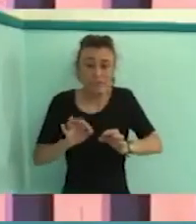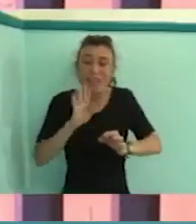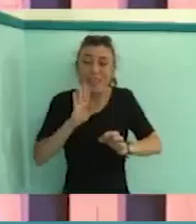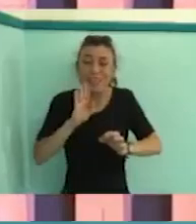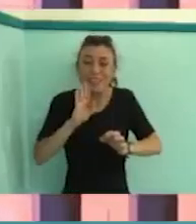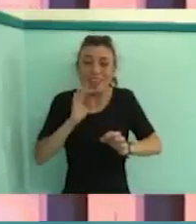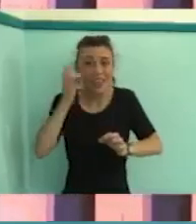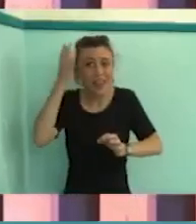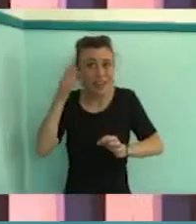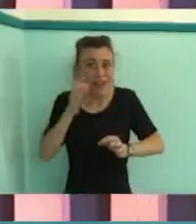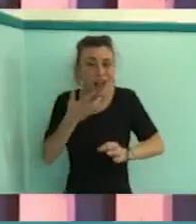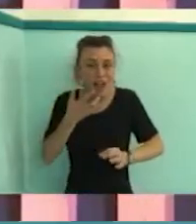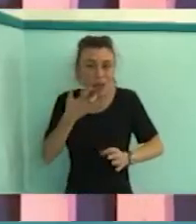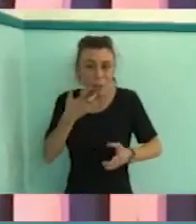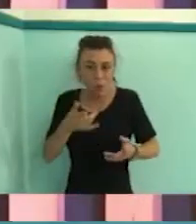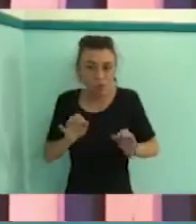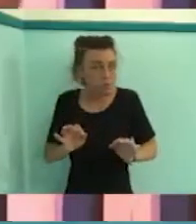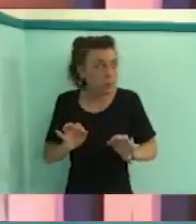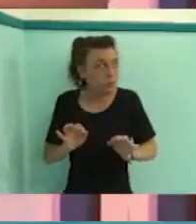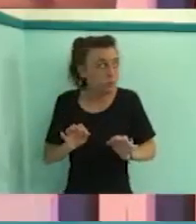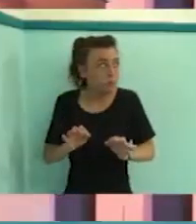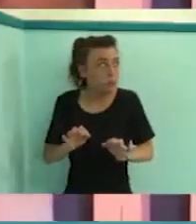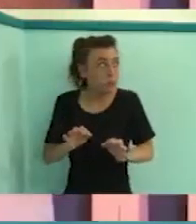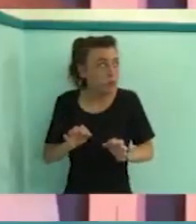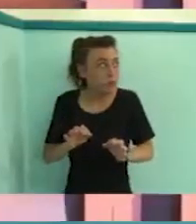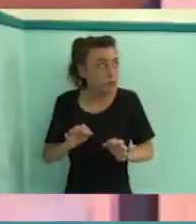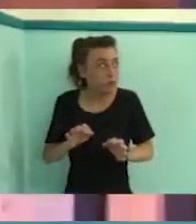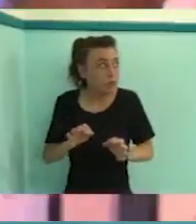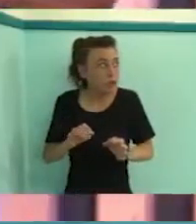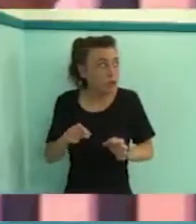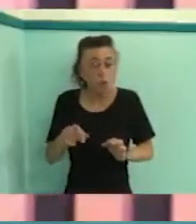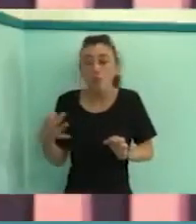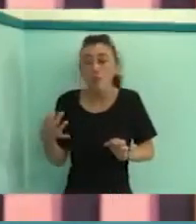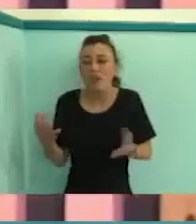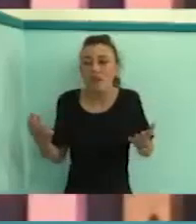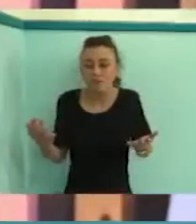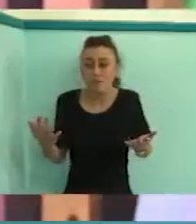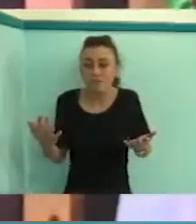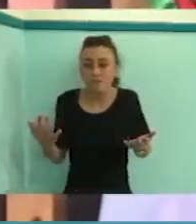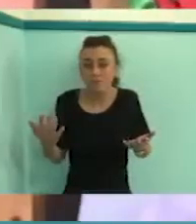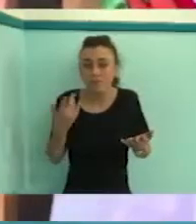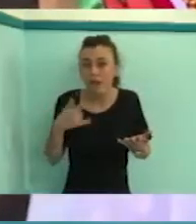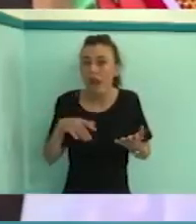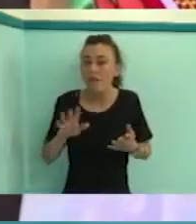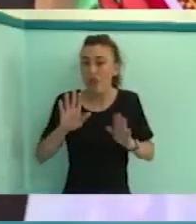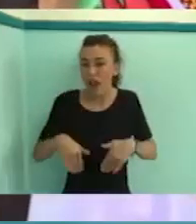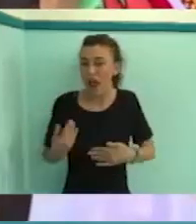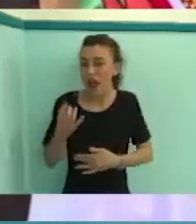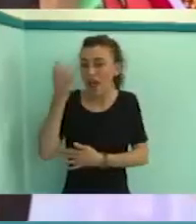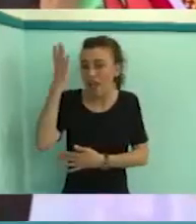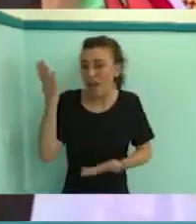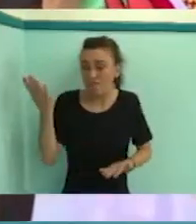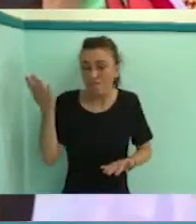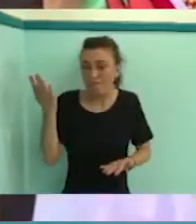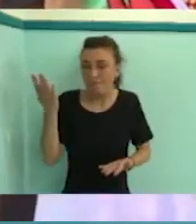debe usted tener para sacar marido al final yo creo que todo esto parte de la idea como siempre de ese hombre